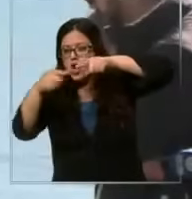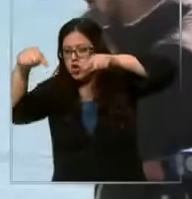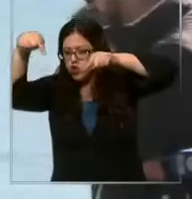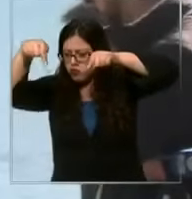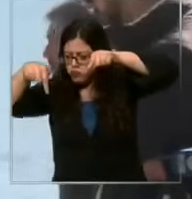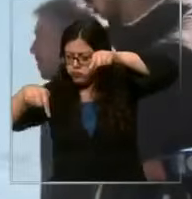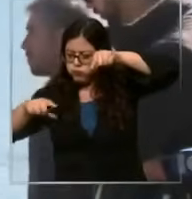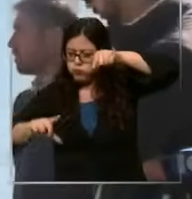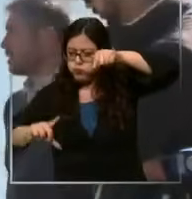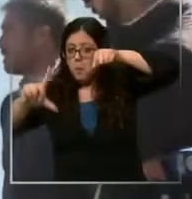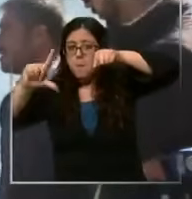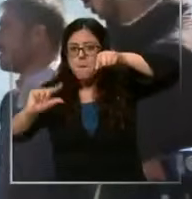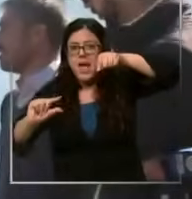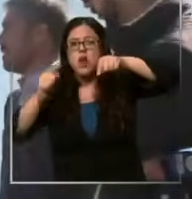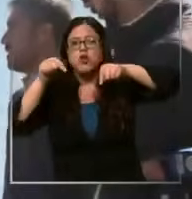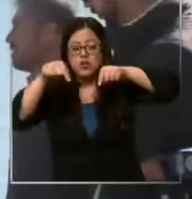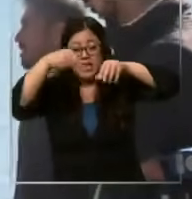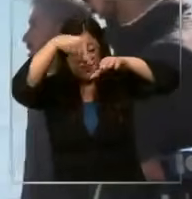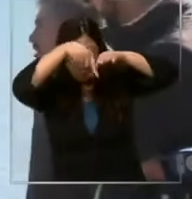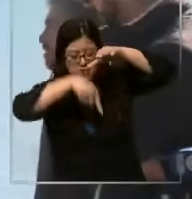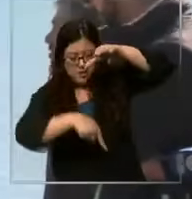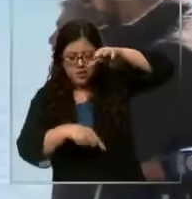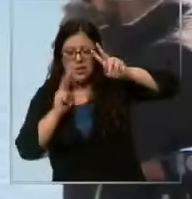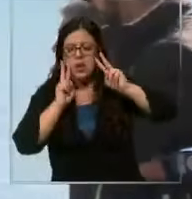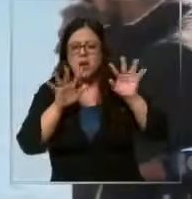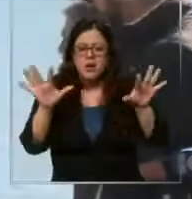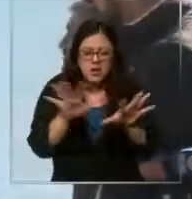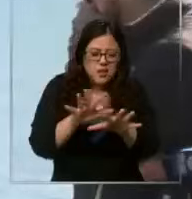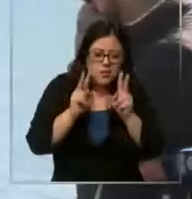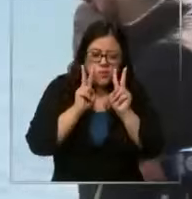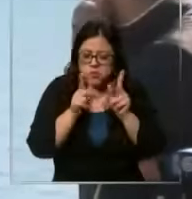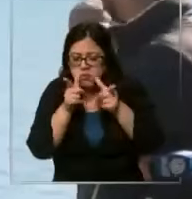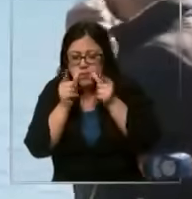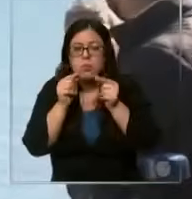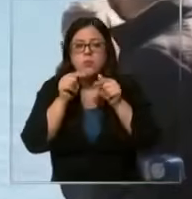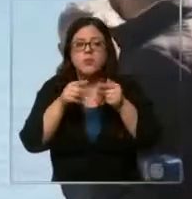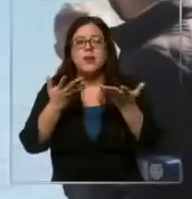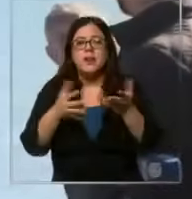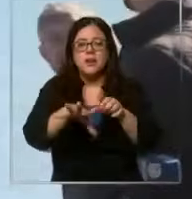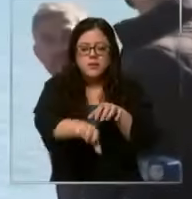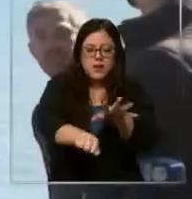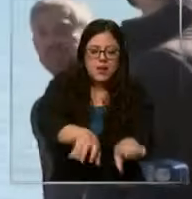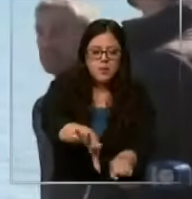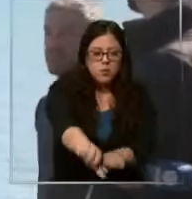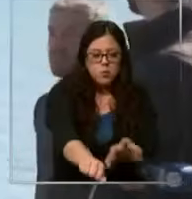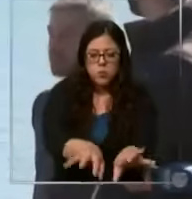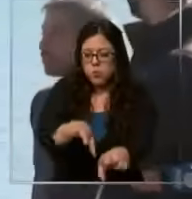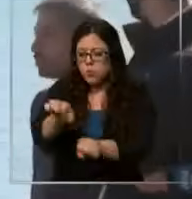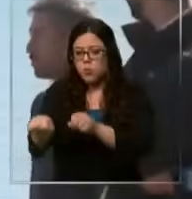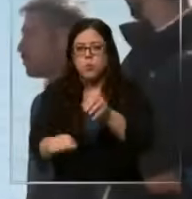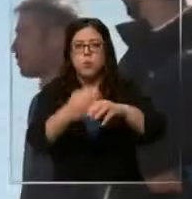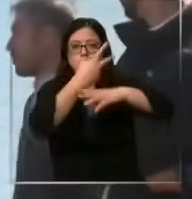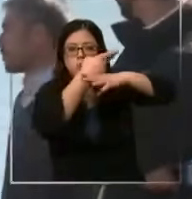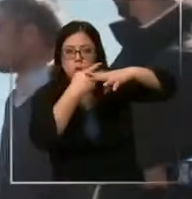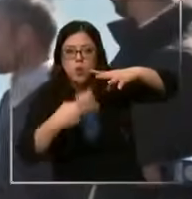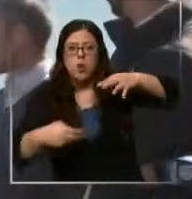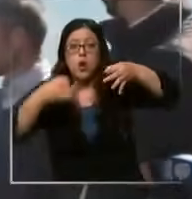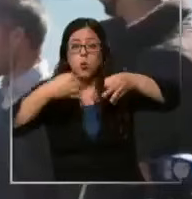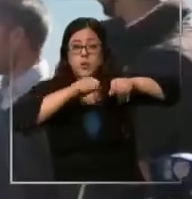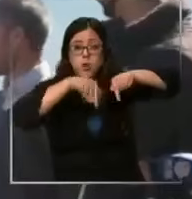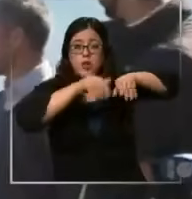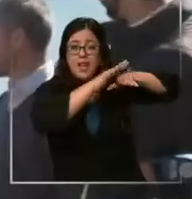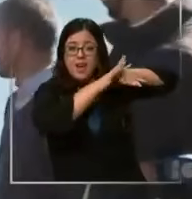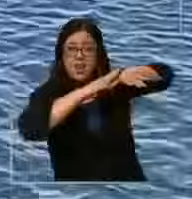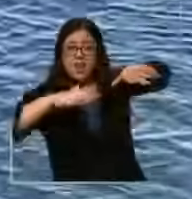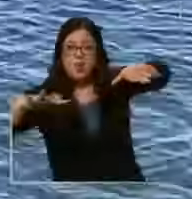bajo. Y en esos sectores profundos la visibilidad es muy poca, así que los buzos están buscando contacto en el sector. La corriente el día de hoy es